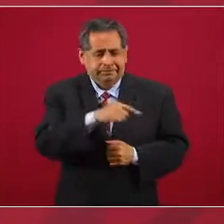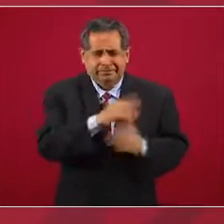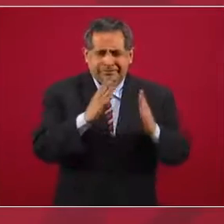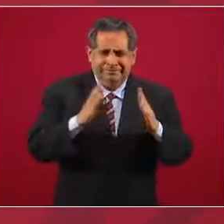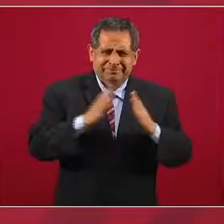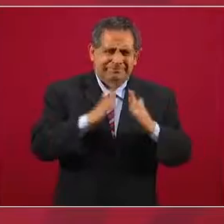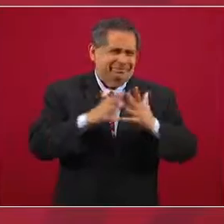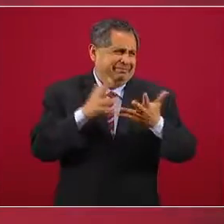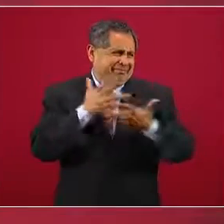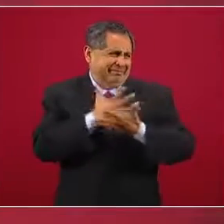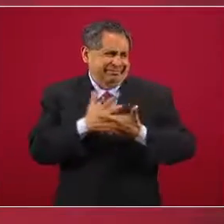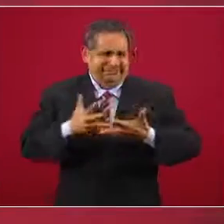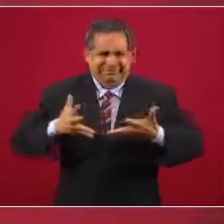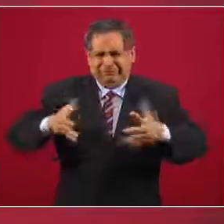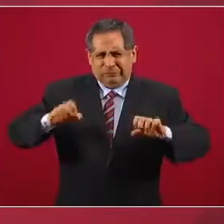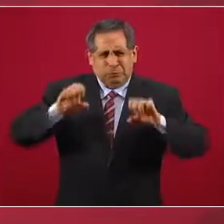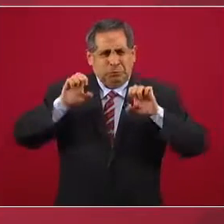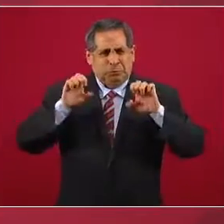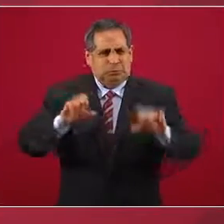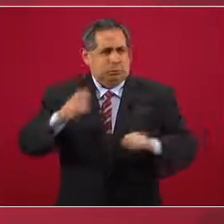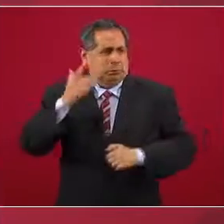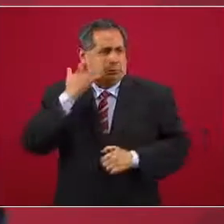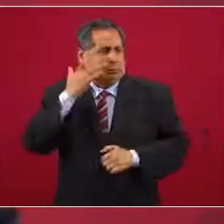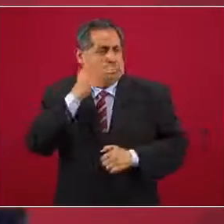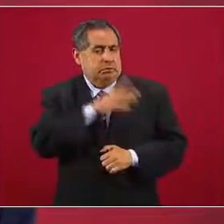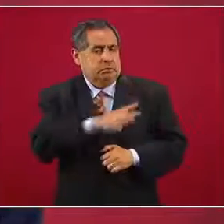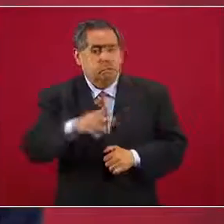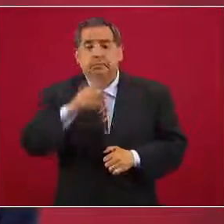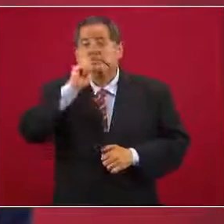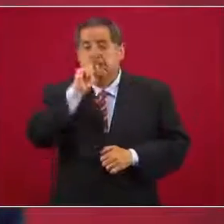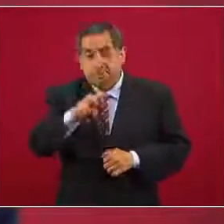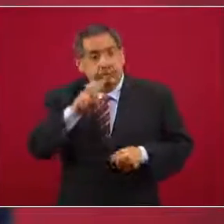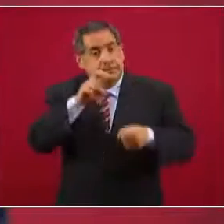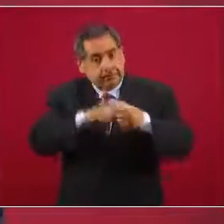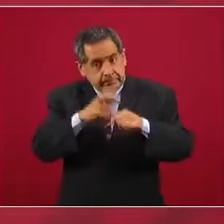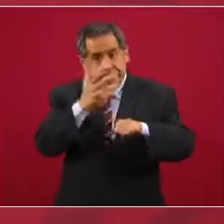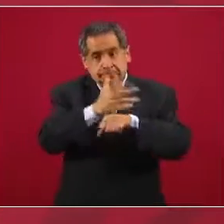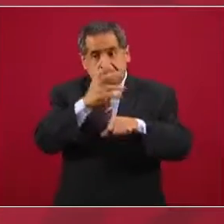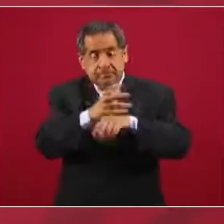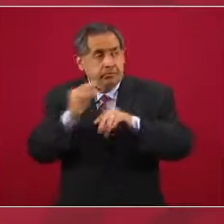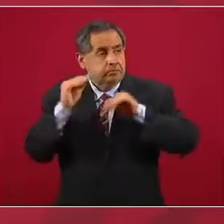residencias, mansiones, pero también allá,